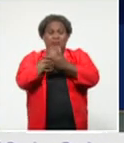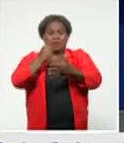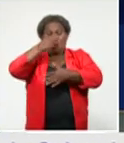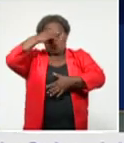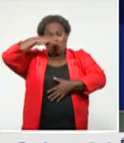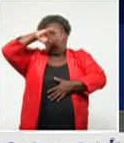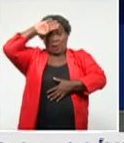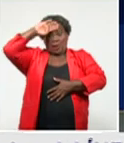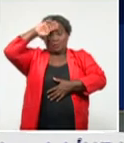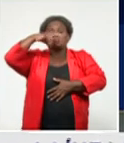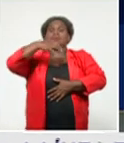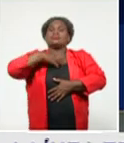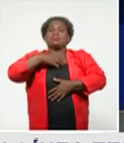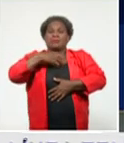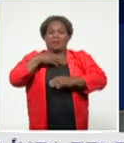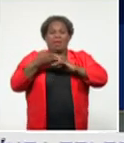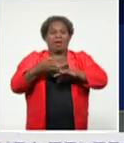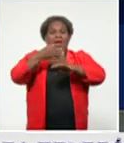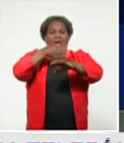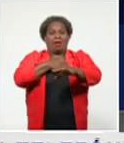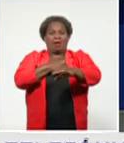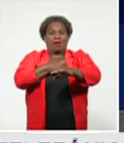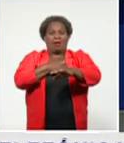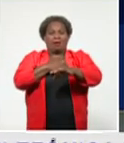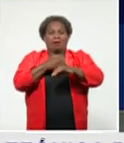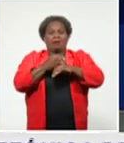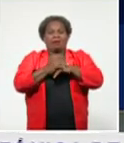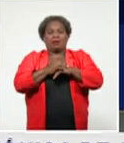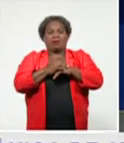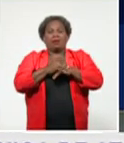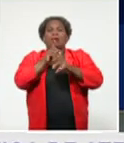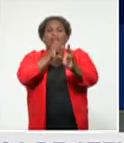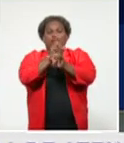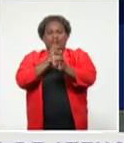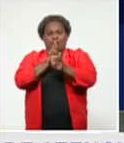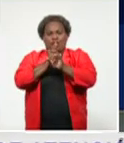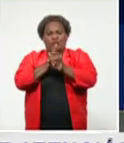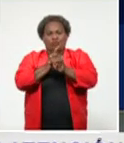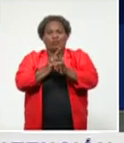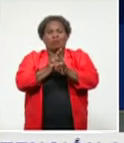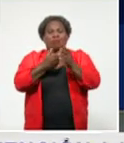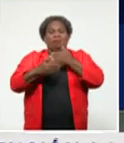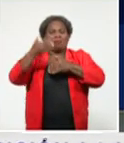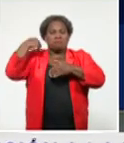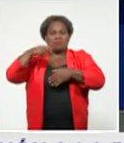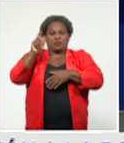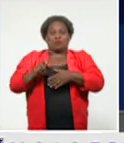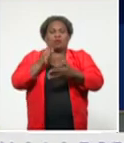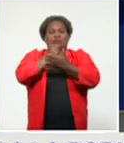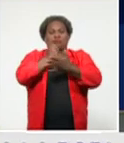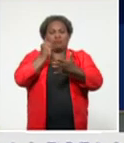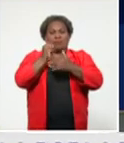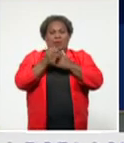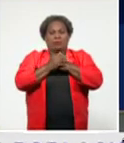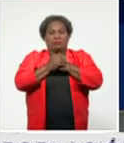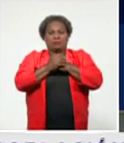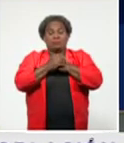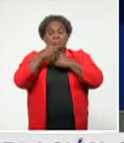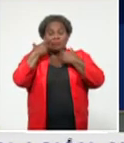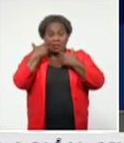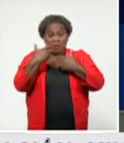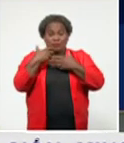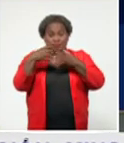pues tienen como antecedente haber sido un contacto de un caso confirmado, importante grupo de